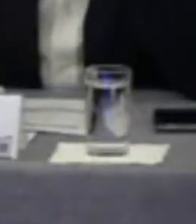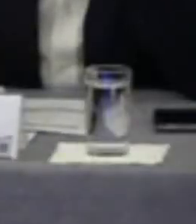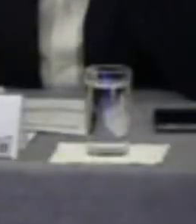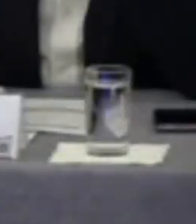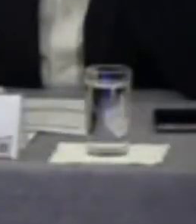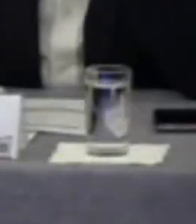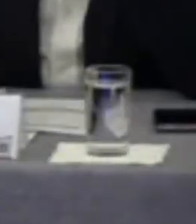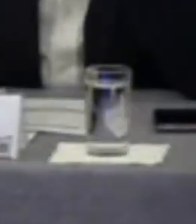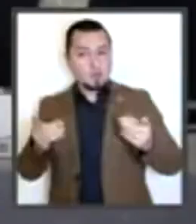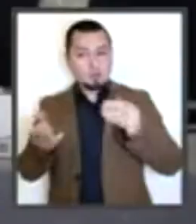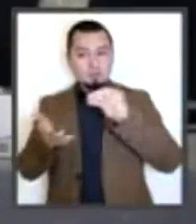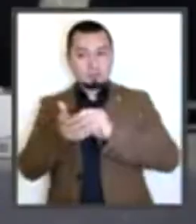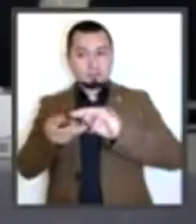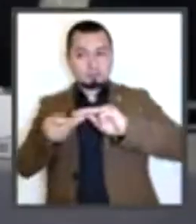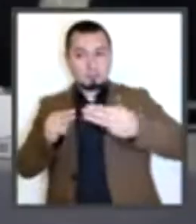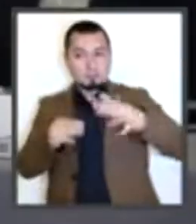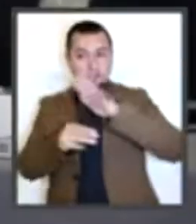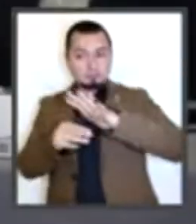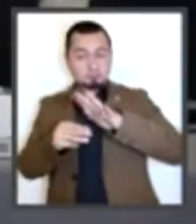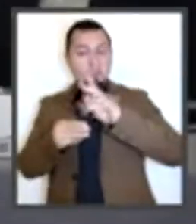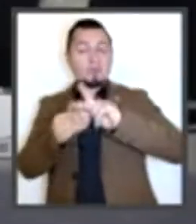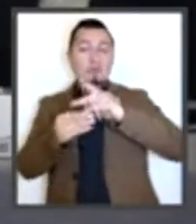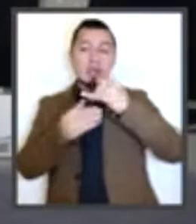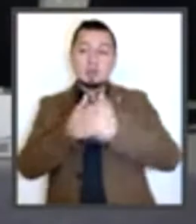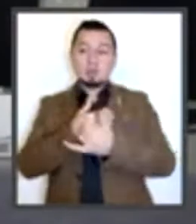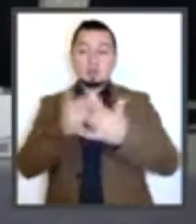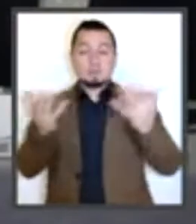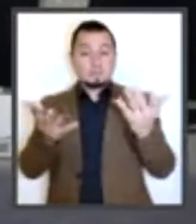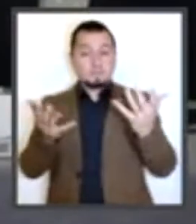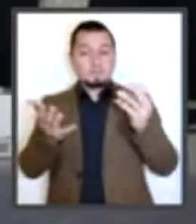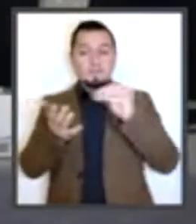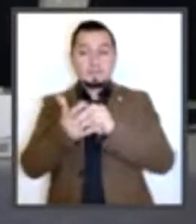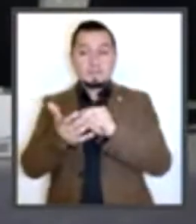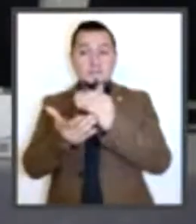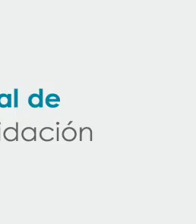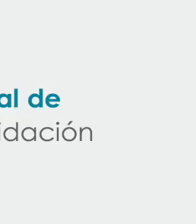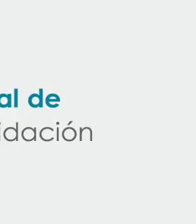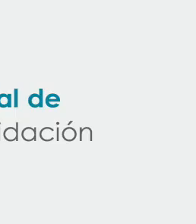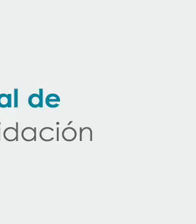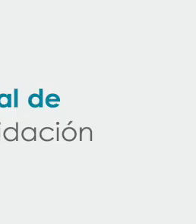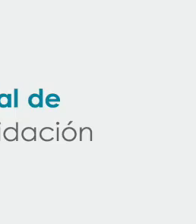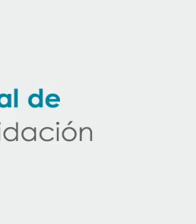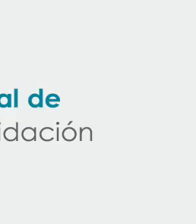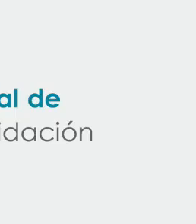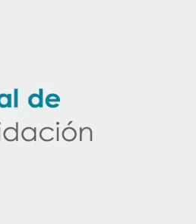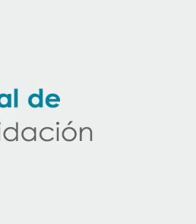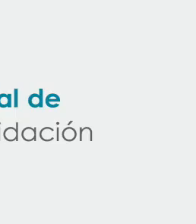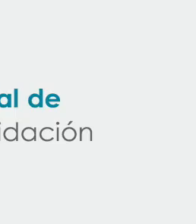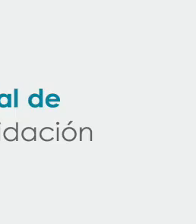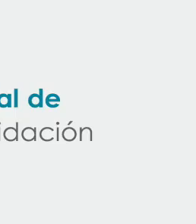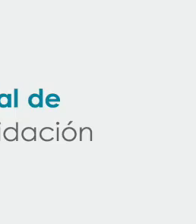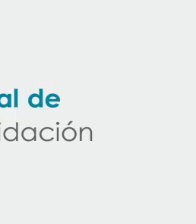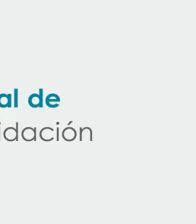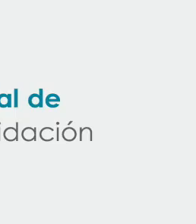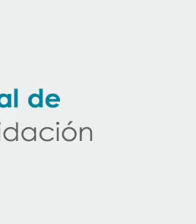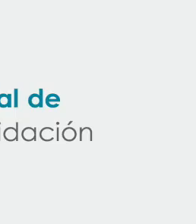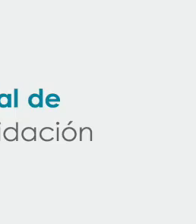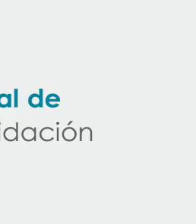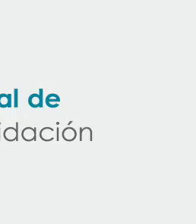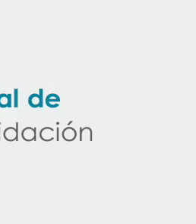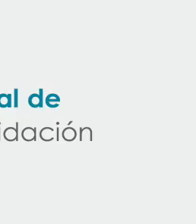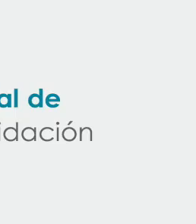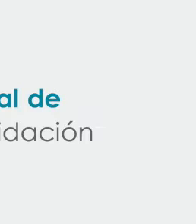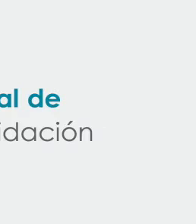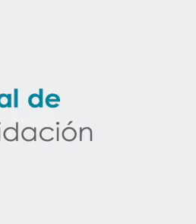Desarrollo Metropolitano. Y el proyecto fue registrado en CEFIR 23 para su revisión y, en su caso,